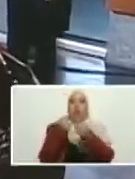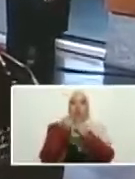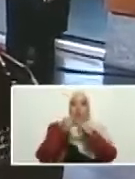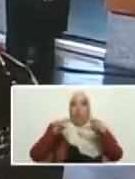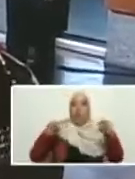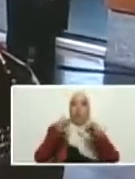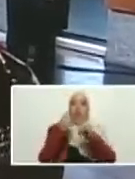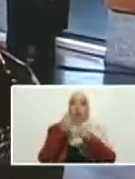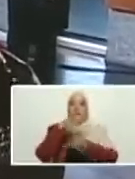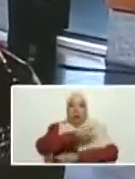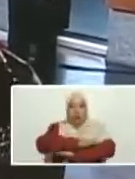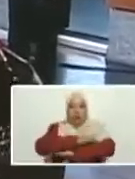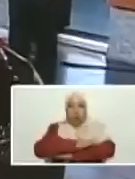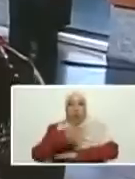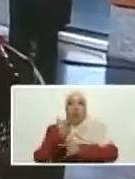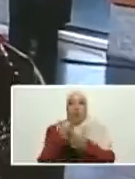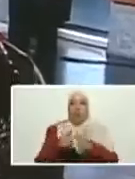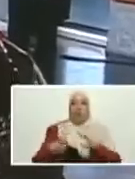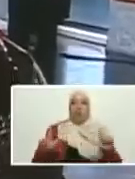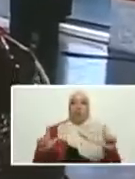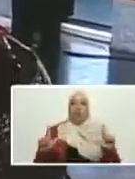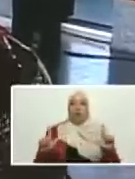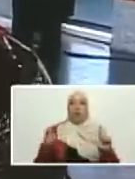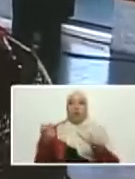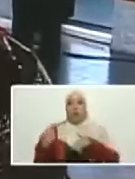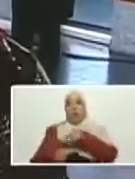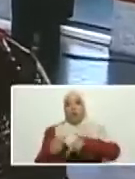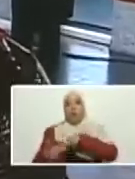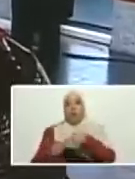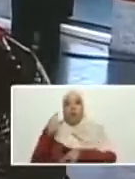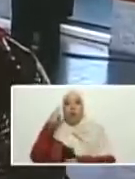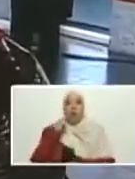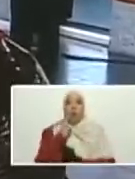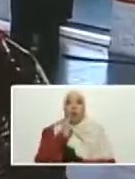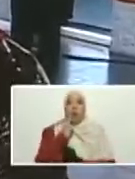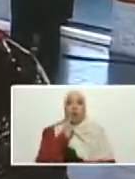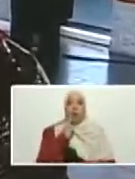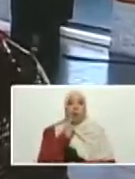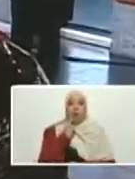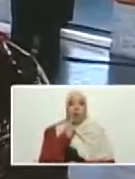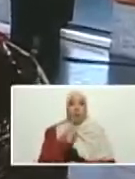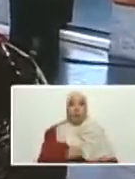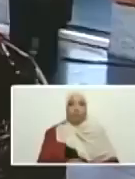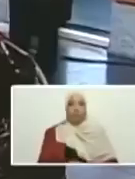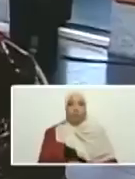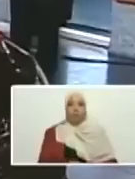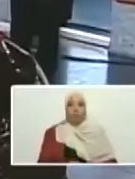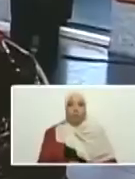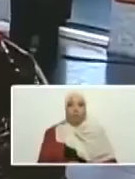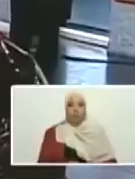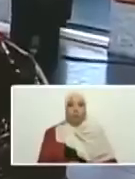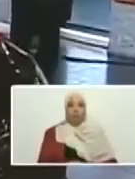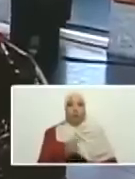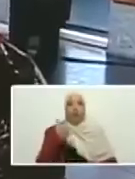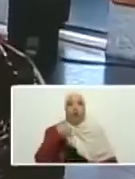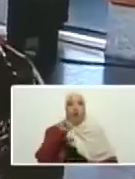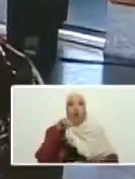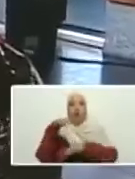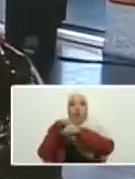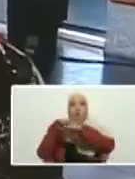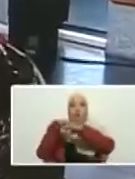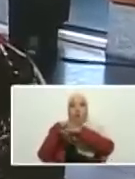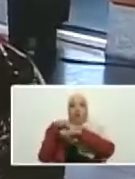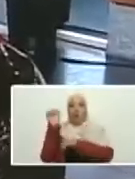independencia, de la dignidad, de la soberanía, de la revolución bolivariana. Bueno, aquí estamos con el ministro de